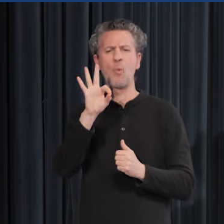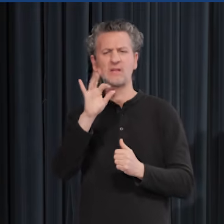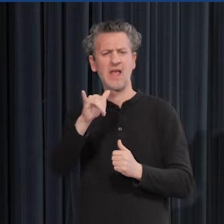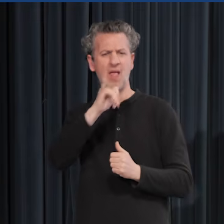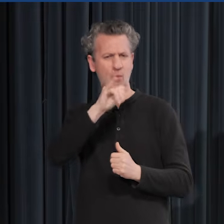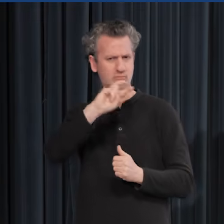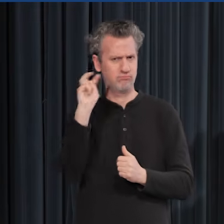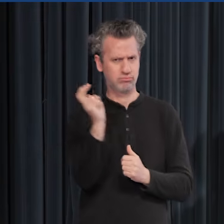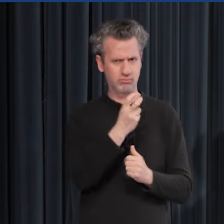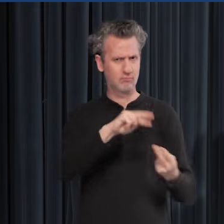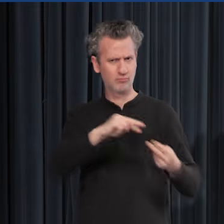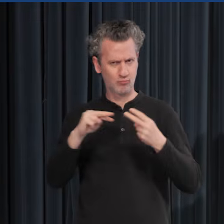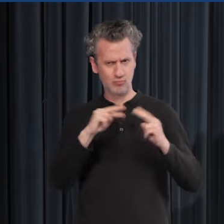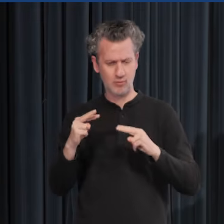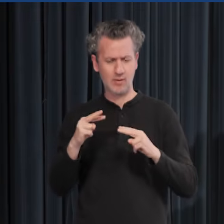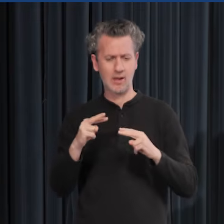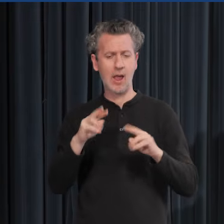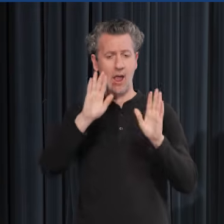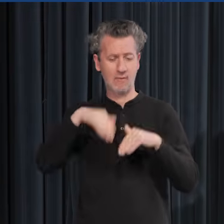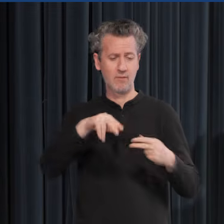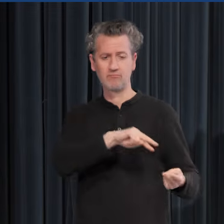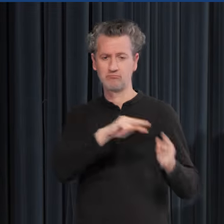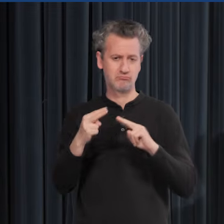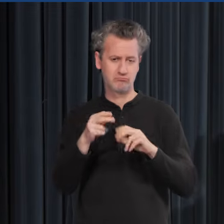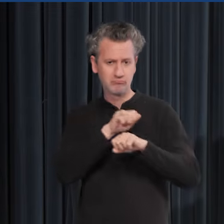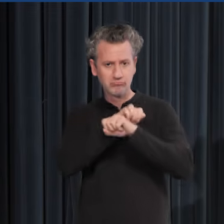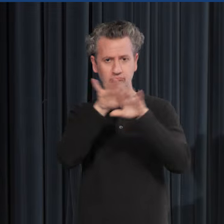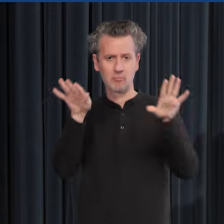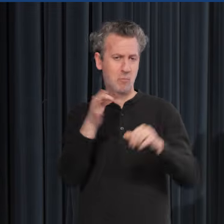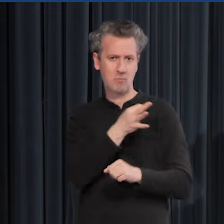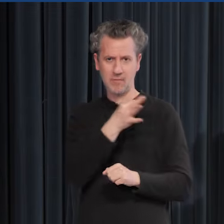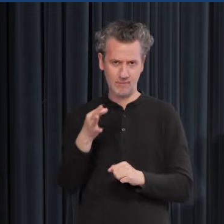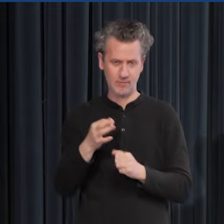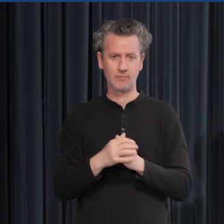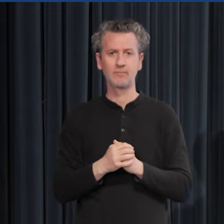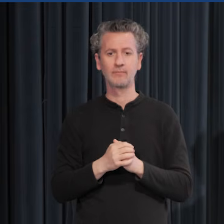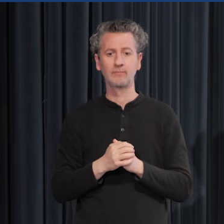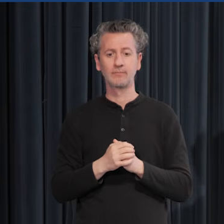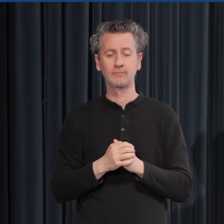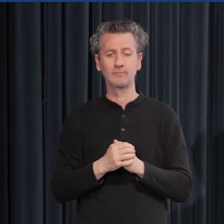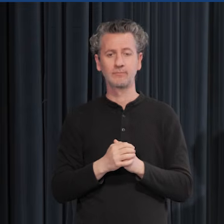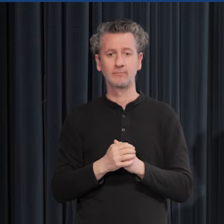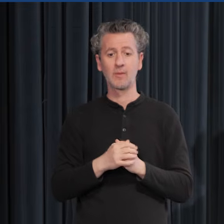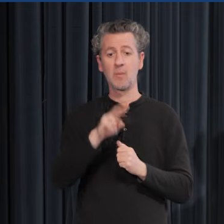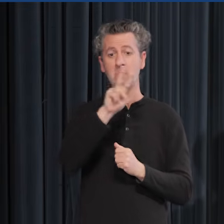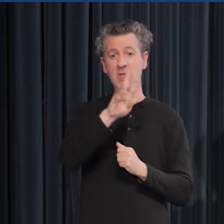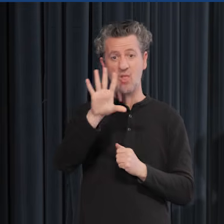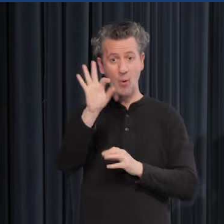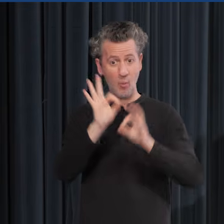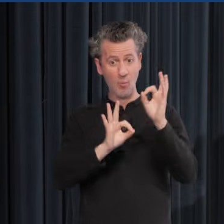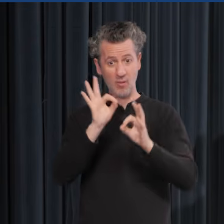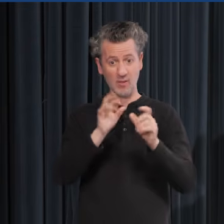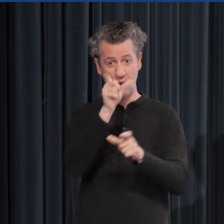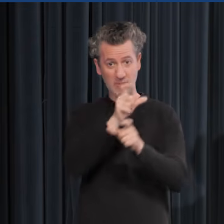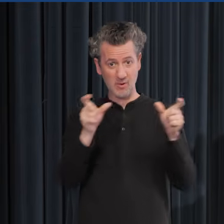favorecerá que la transmisión sea correcta, sobre todo teniendo en cuenta los datos que comentaba al principio, de que un 25% de